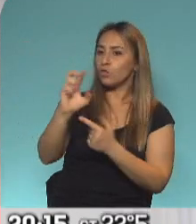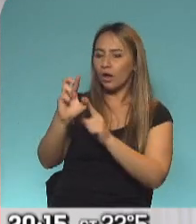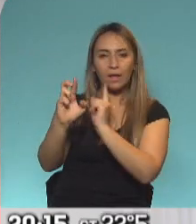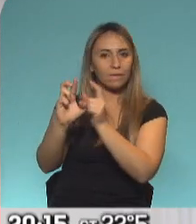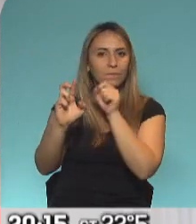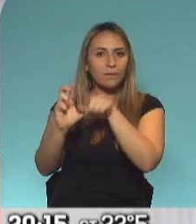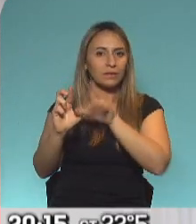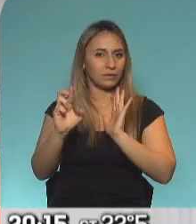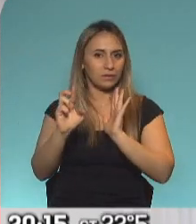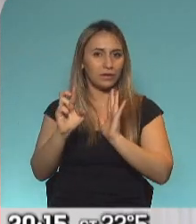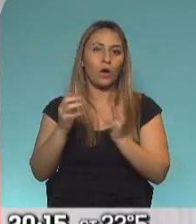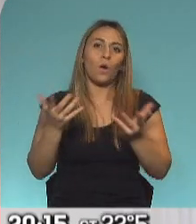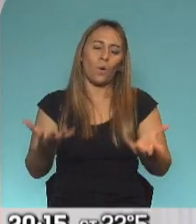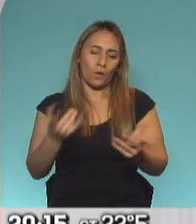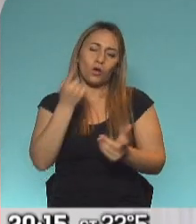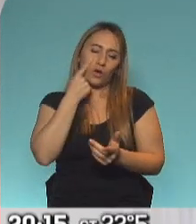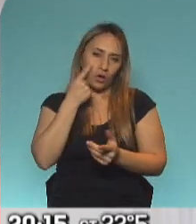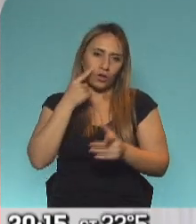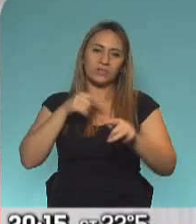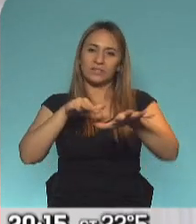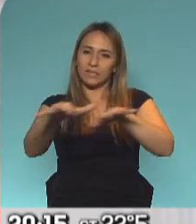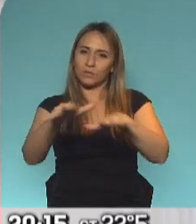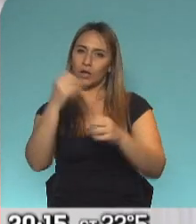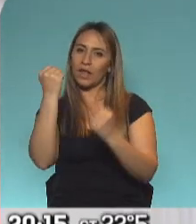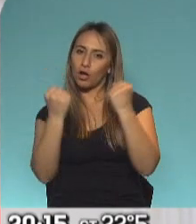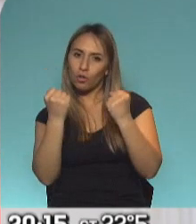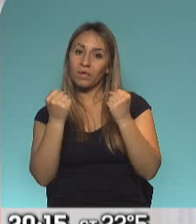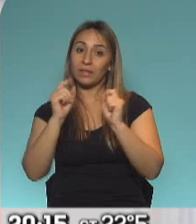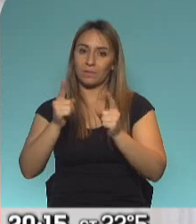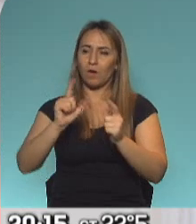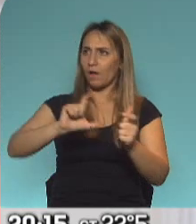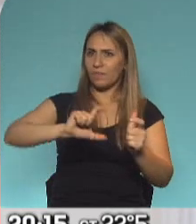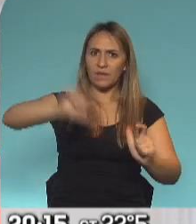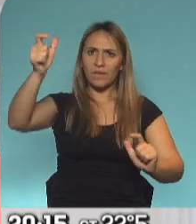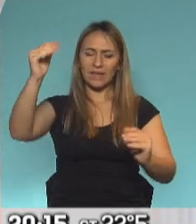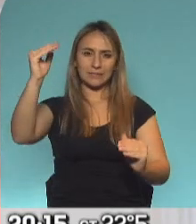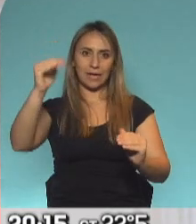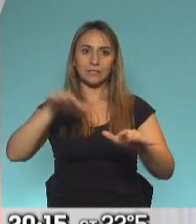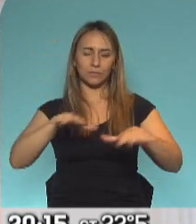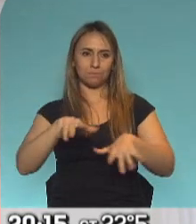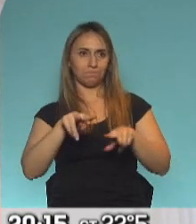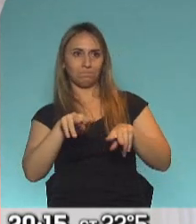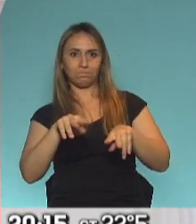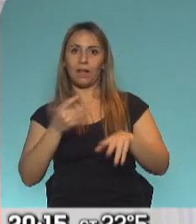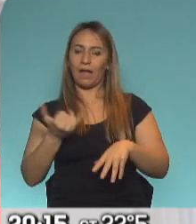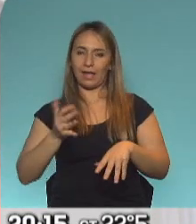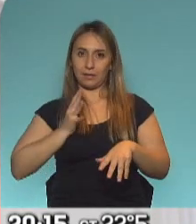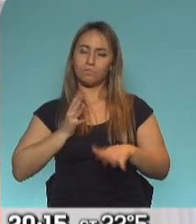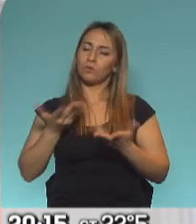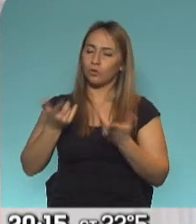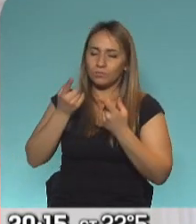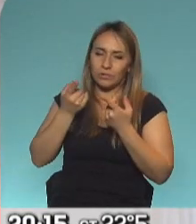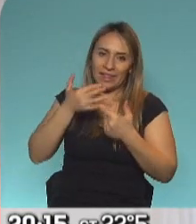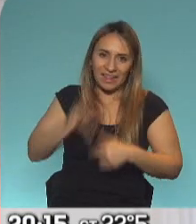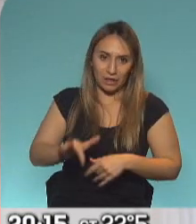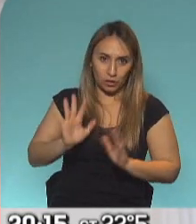sin desconocer obviamente el clima que genera las brechas, por eso nos ocupamos. Ahora tengamos bien presente esto, porque si